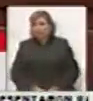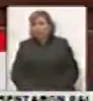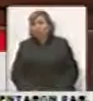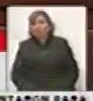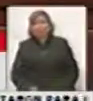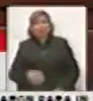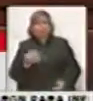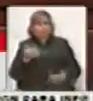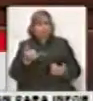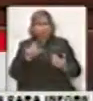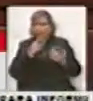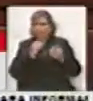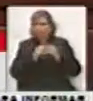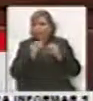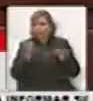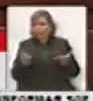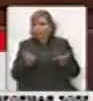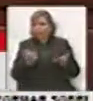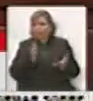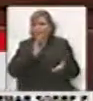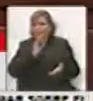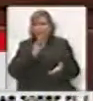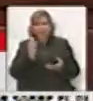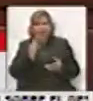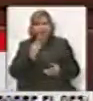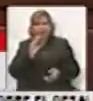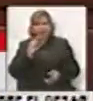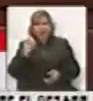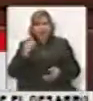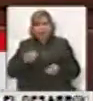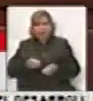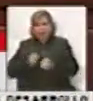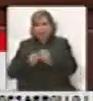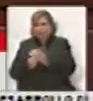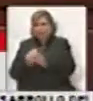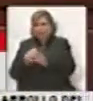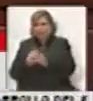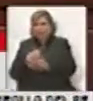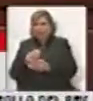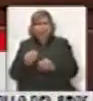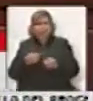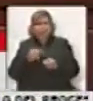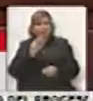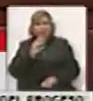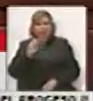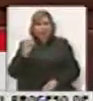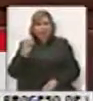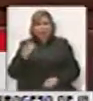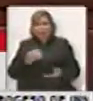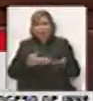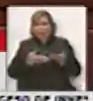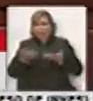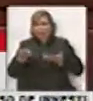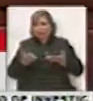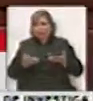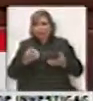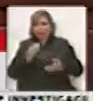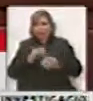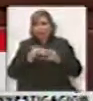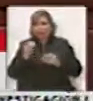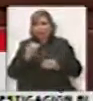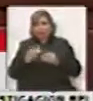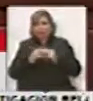hoy día, presidente, no estamos hablando de las cooperativas agrarias, ni estamos hablando de las cooperativas de servicio ni las cooperativas de